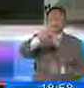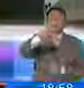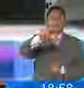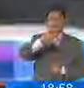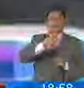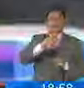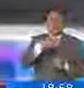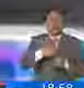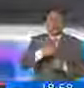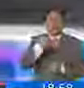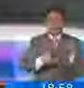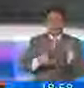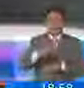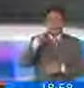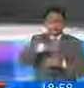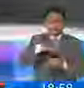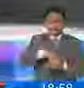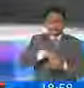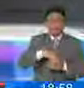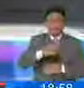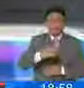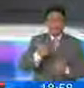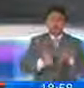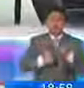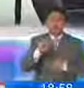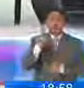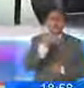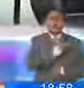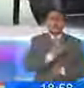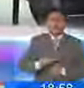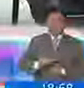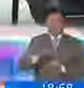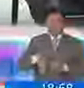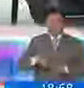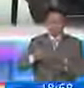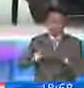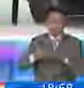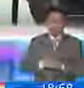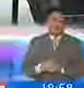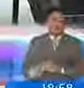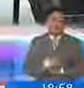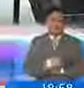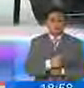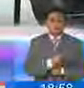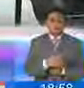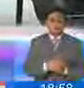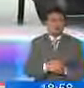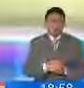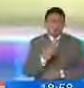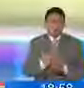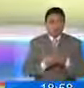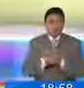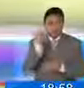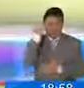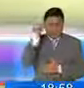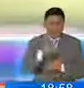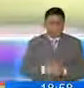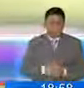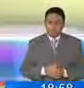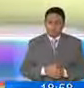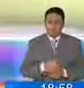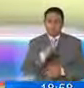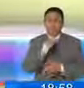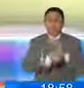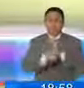últimas elecciones como candidato a la vicepresidencia, refiere que esta intención no es nueva. En el 98,